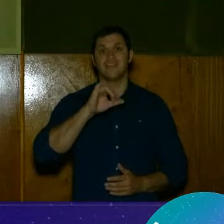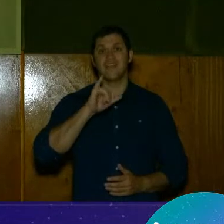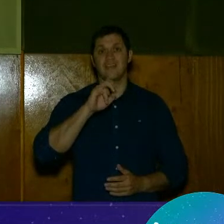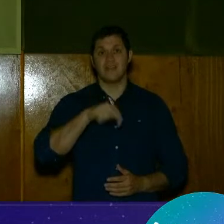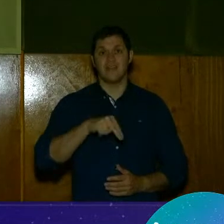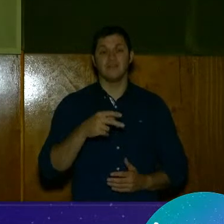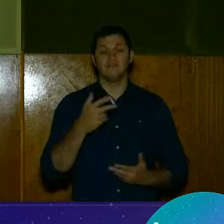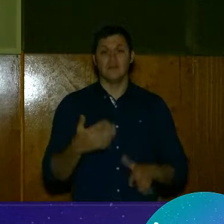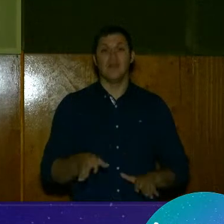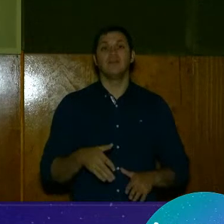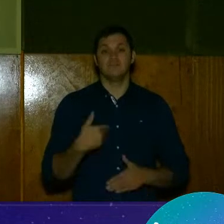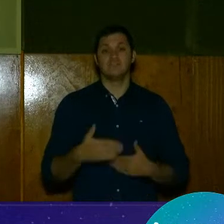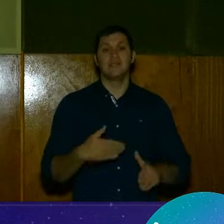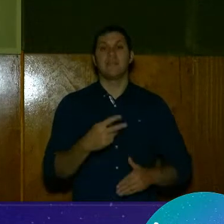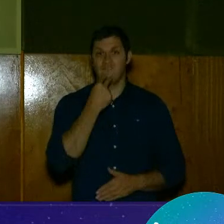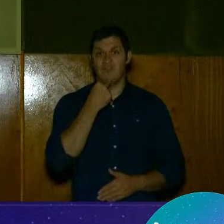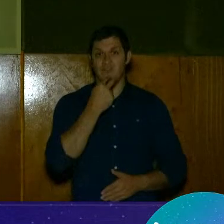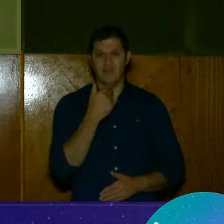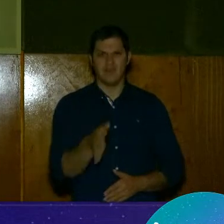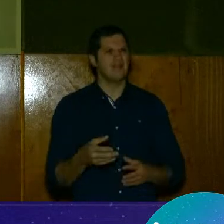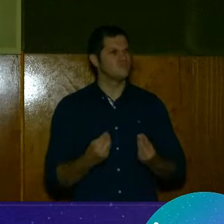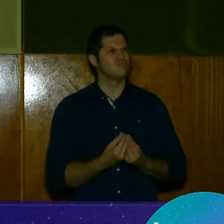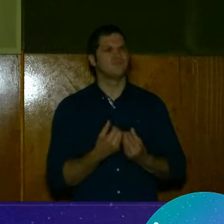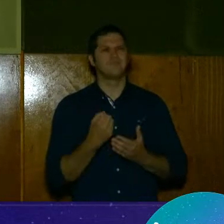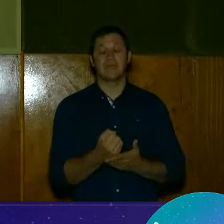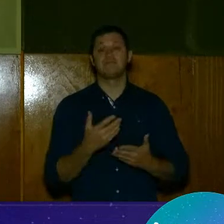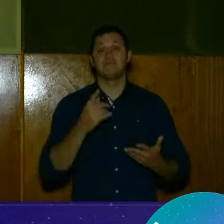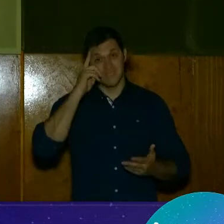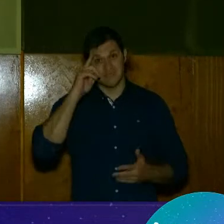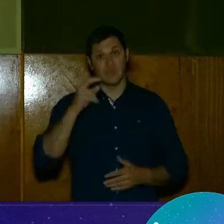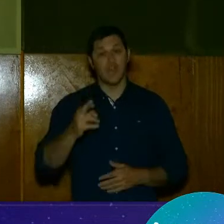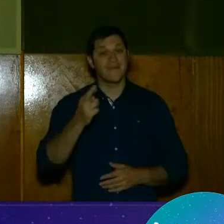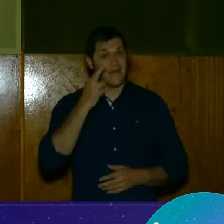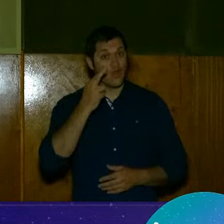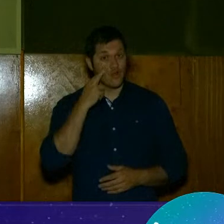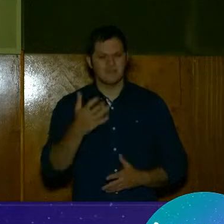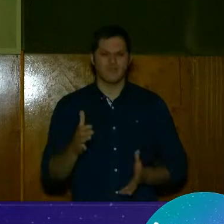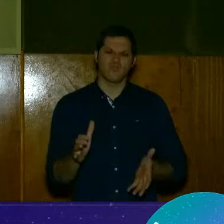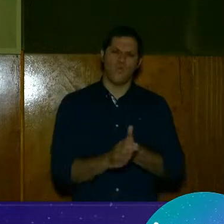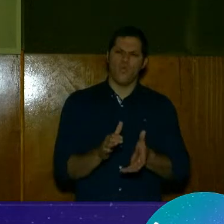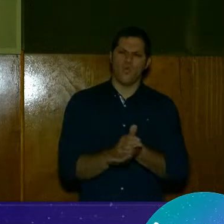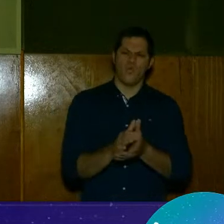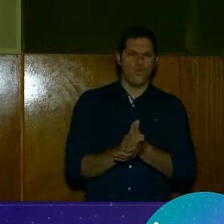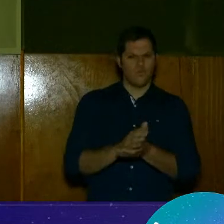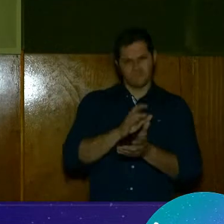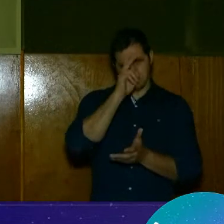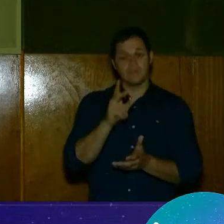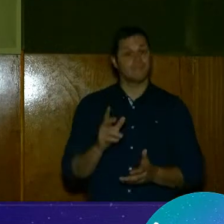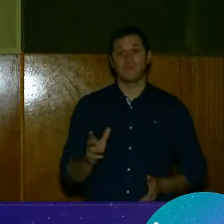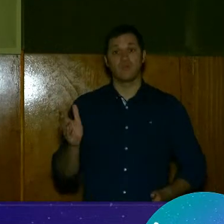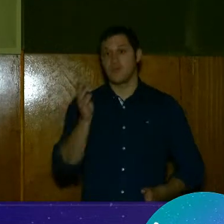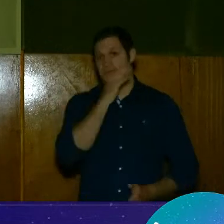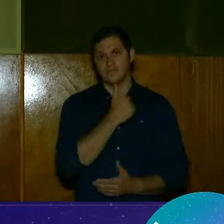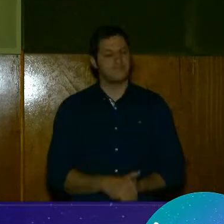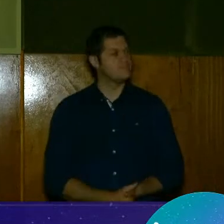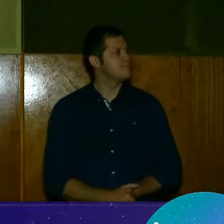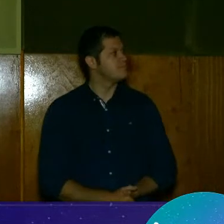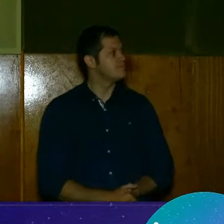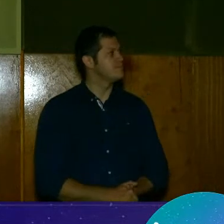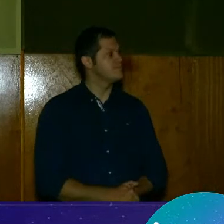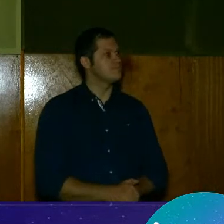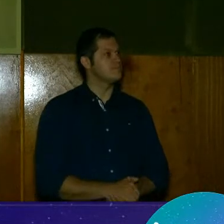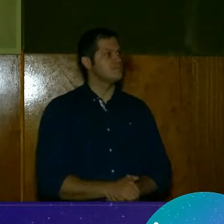recibido y sigue viva o sea ya no fue digamos no ha habido forma así que ella es